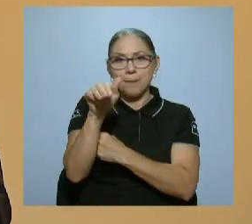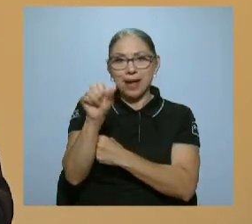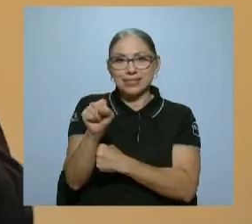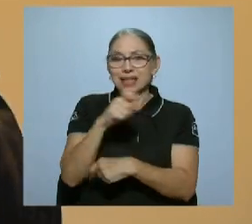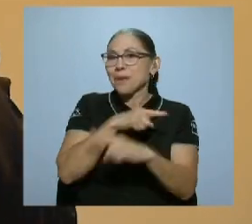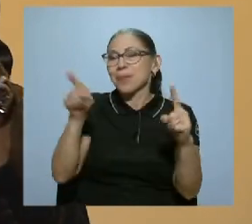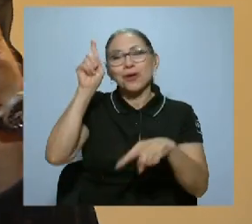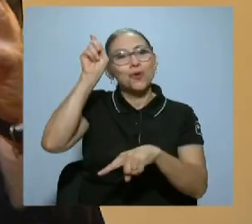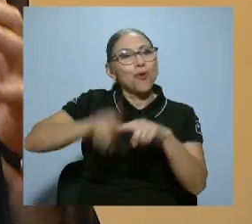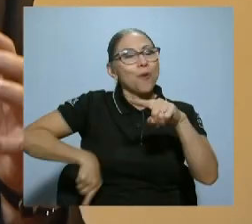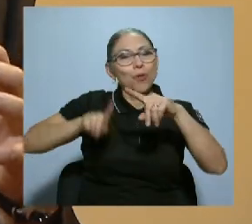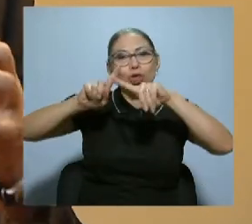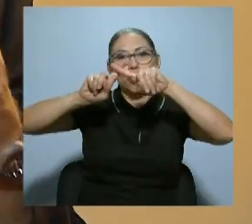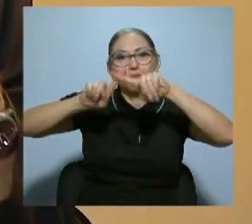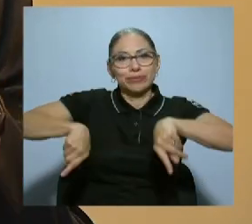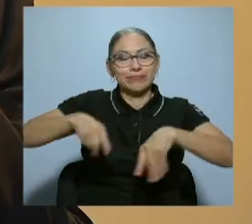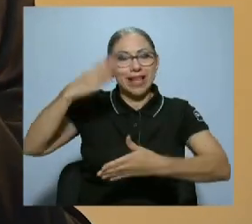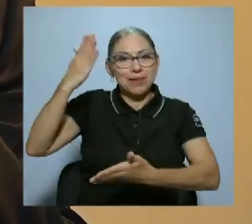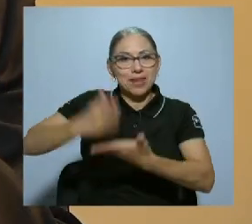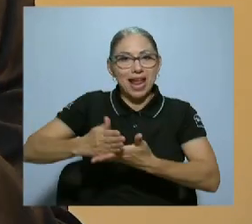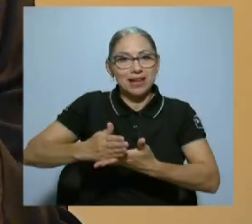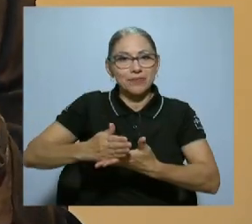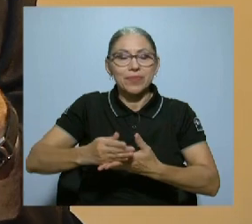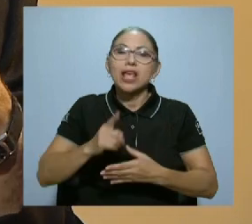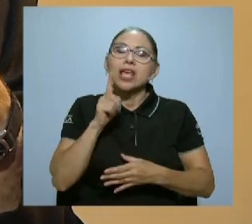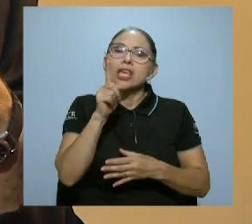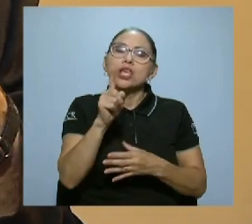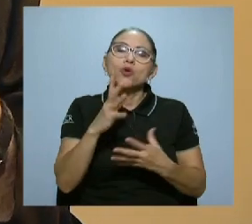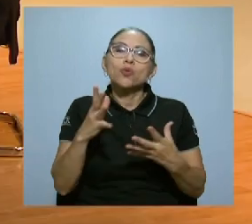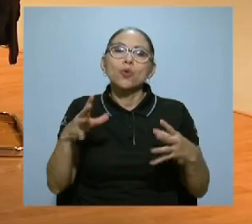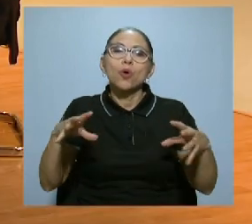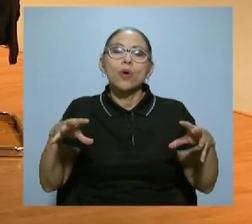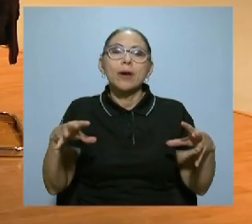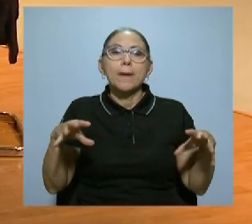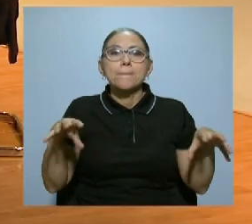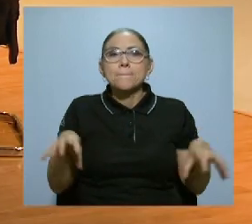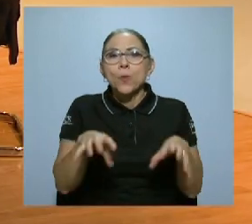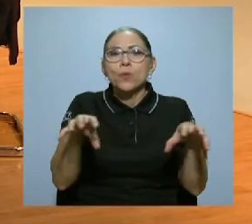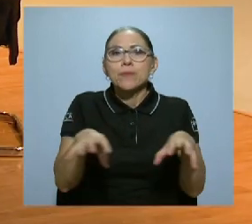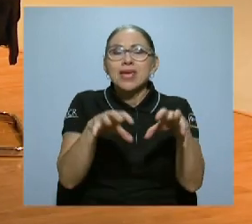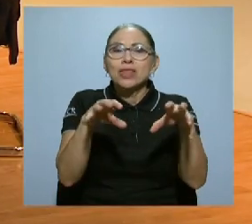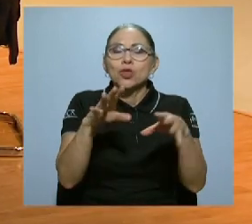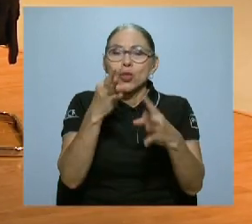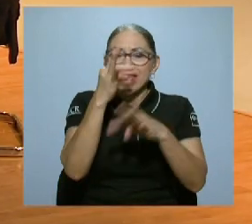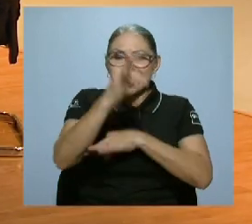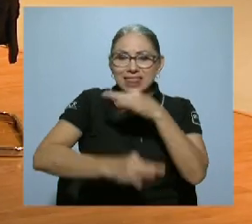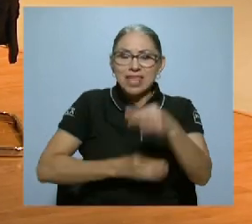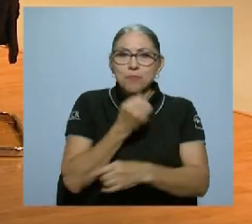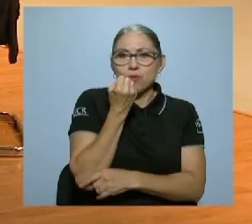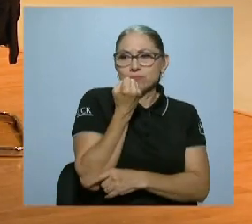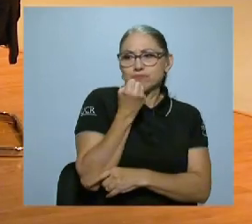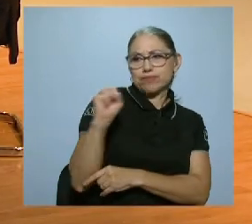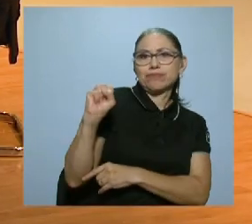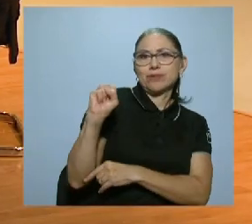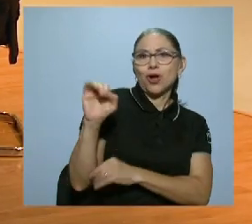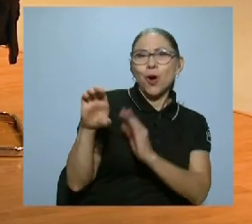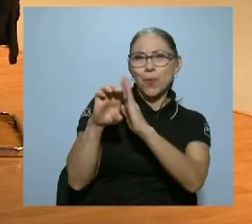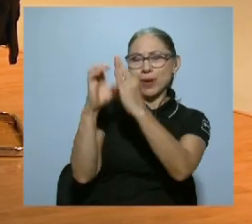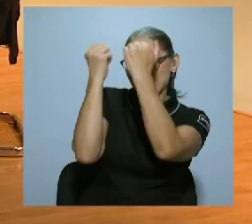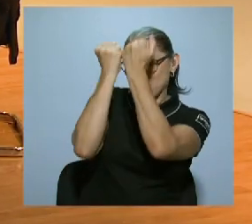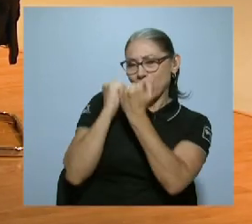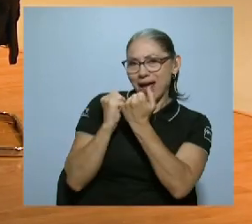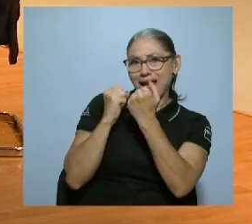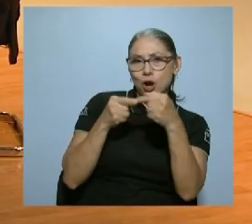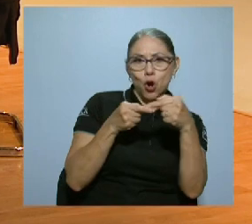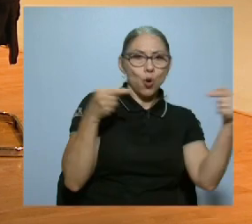eliminar. Y un movimiento de tipo, digamos, insurgente como Hamas contra un ejército regular, si no